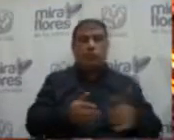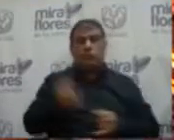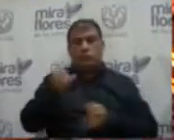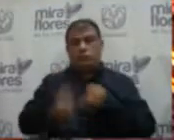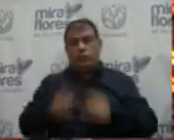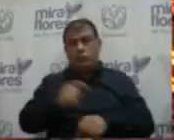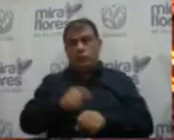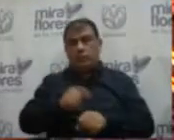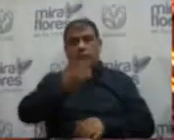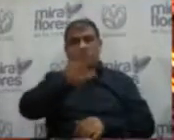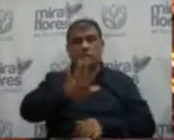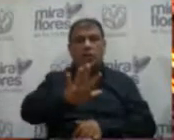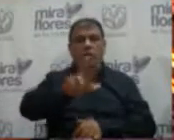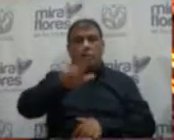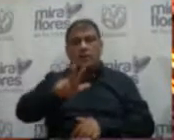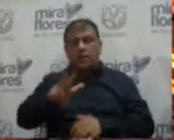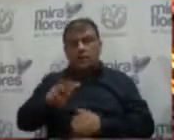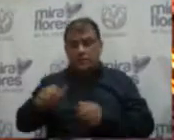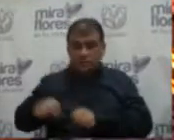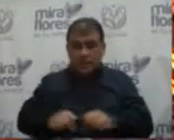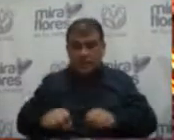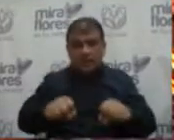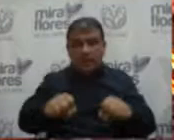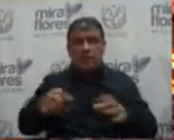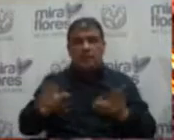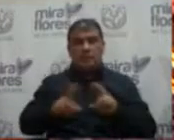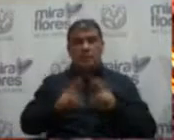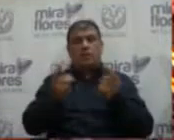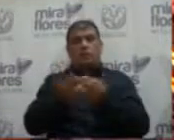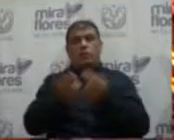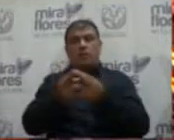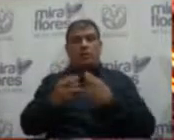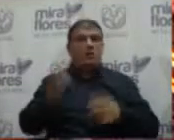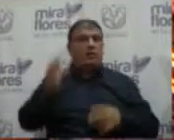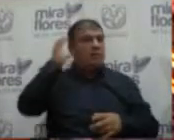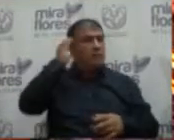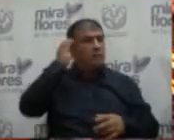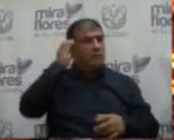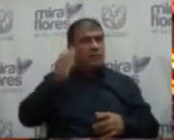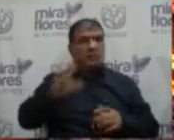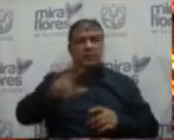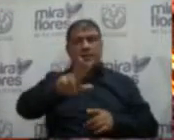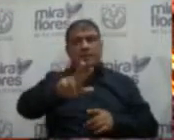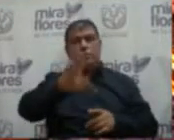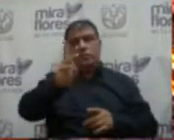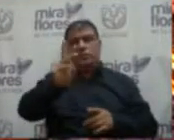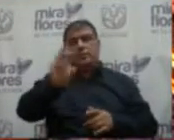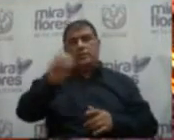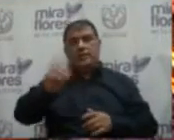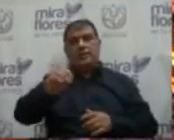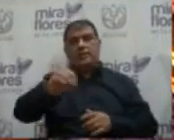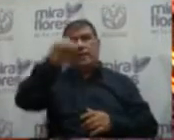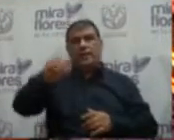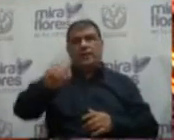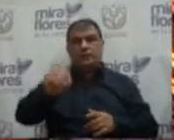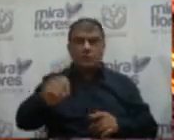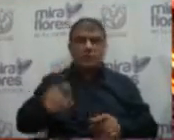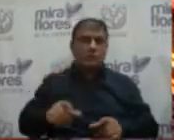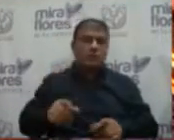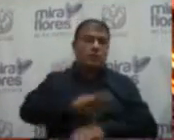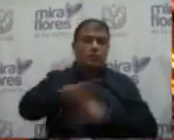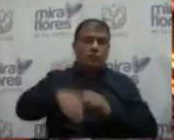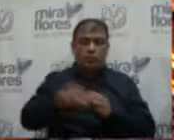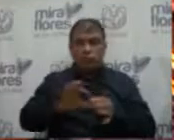tiempos 53 estrategias reunidas en el programa Miraflores 360 grados, todos juntos por la